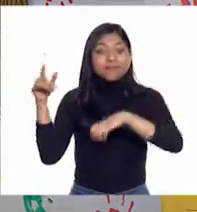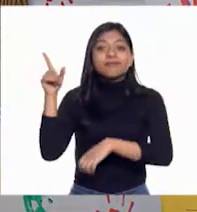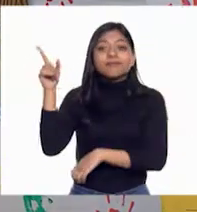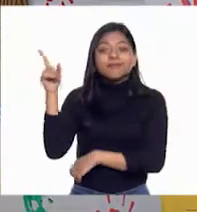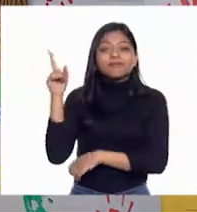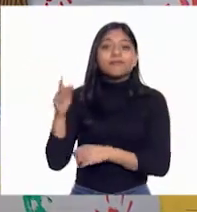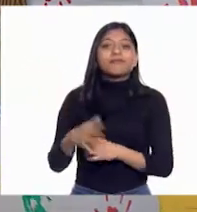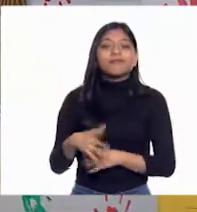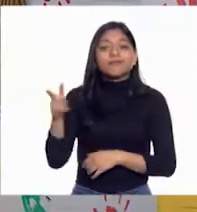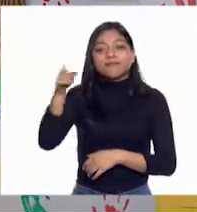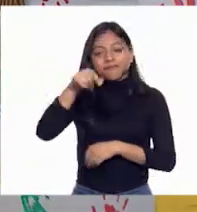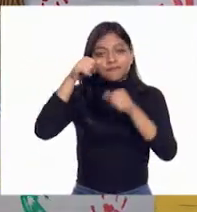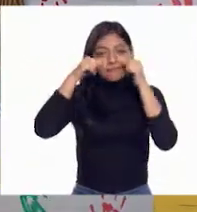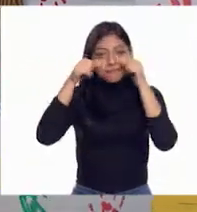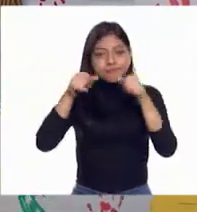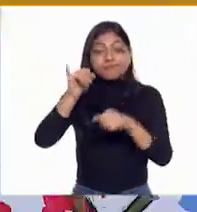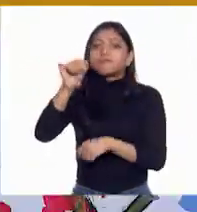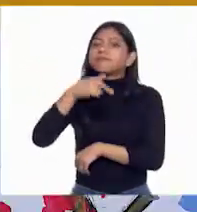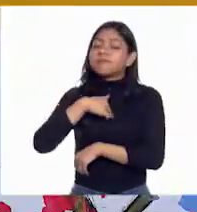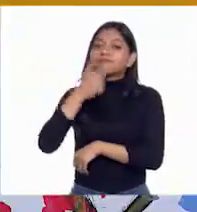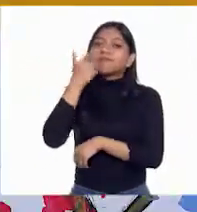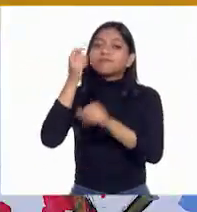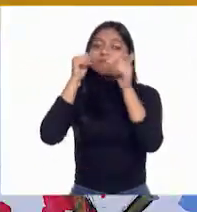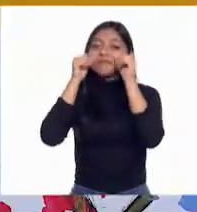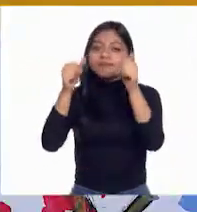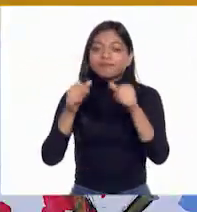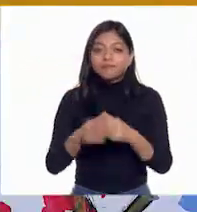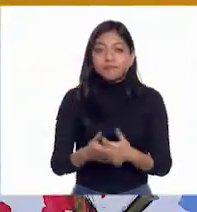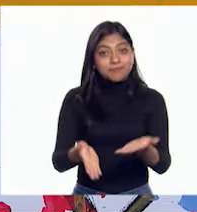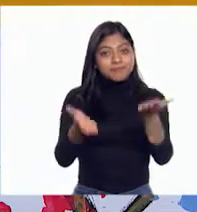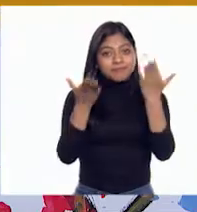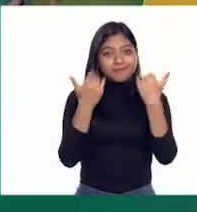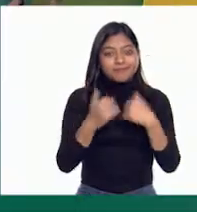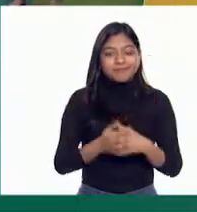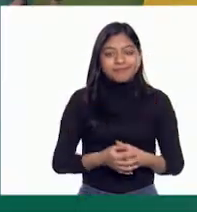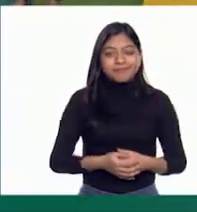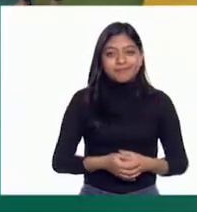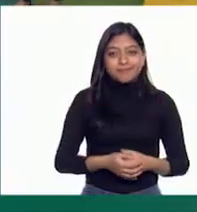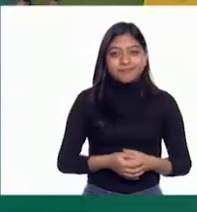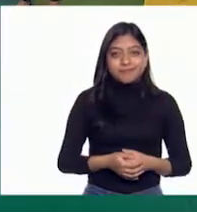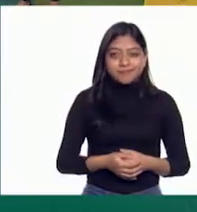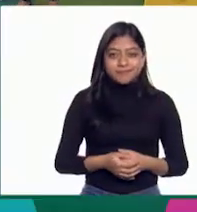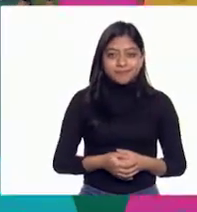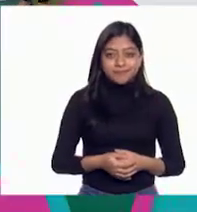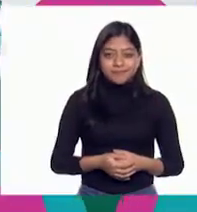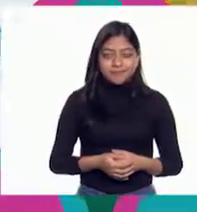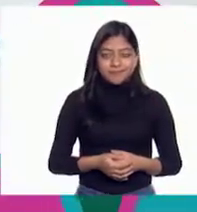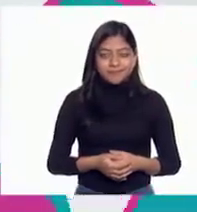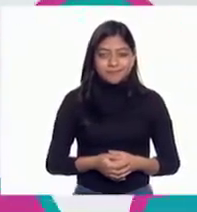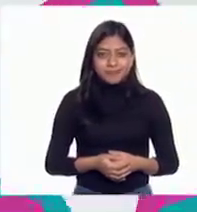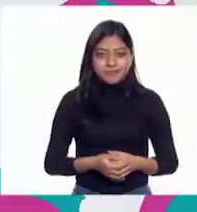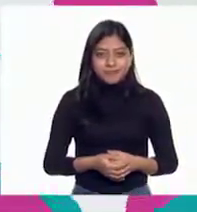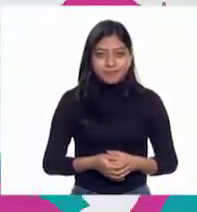hay que escuchar. Ay, sí, sí, yo quiero oírlo. Vamos. Vamos. Sí, vamos a escucharlo.